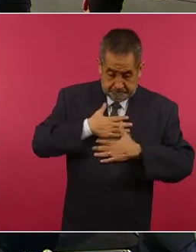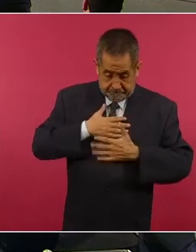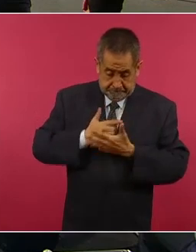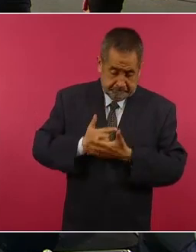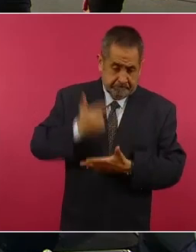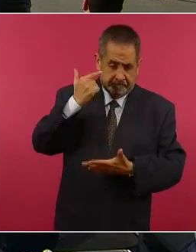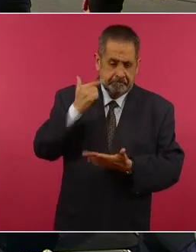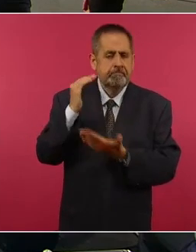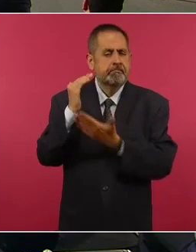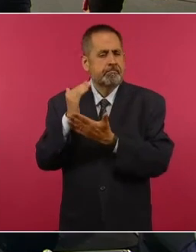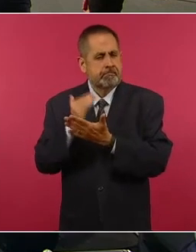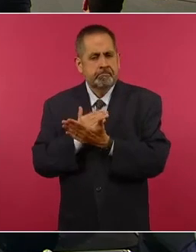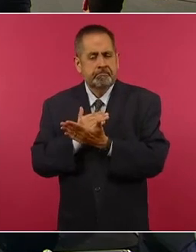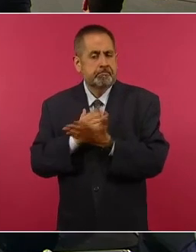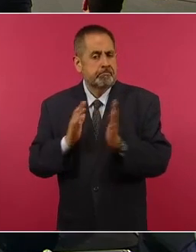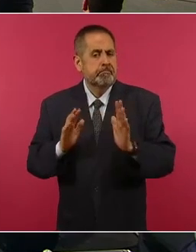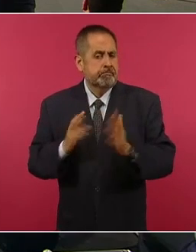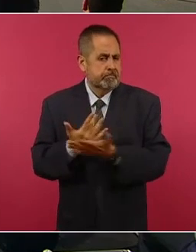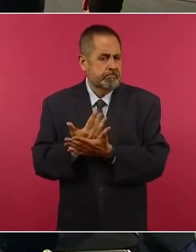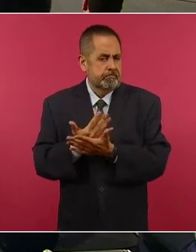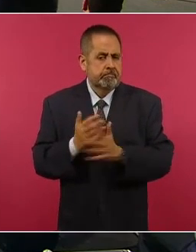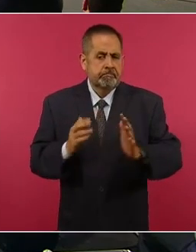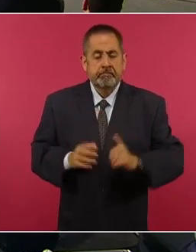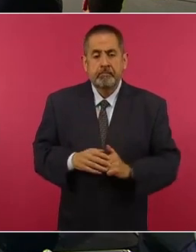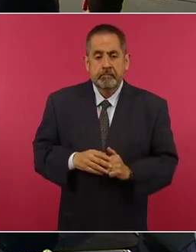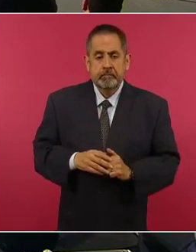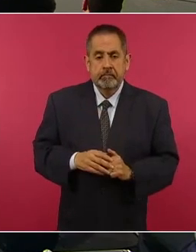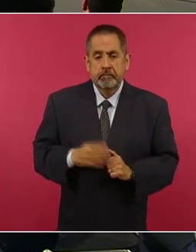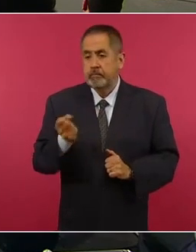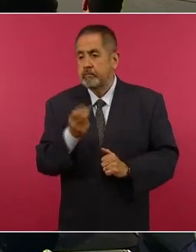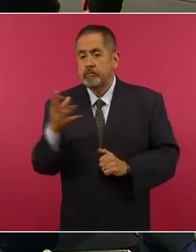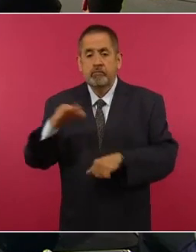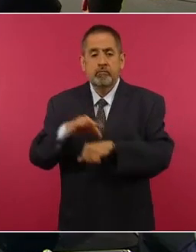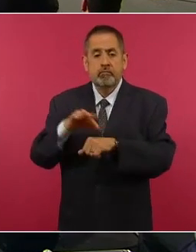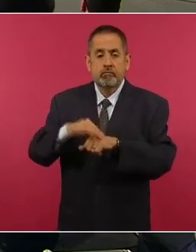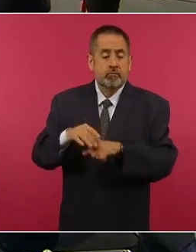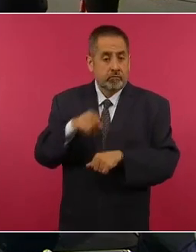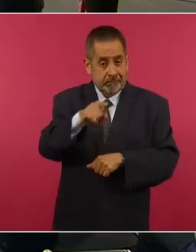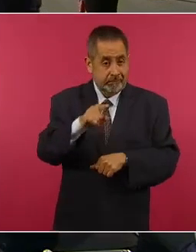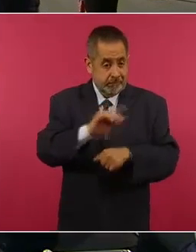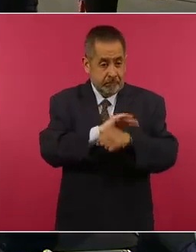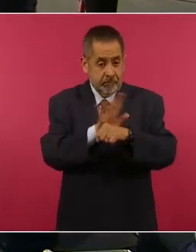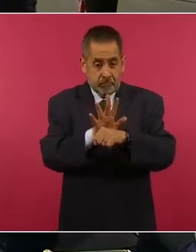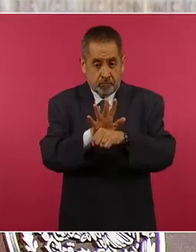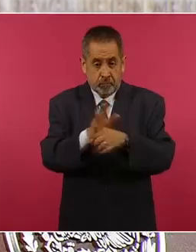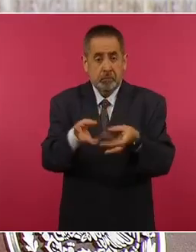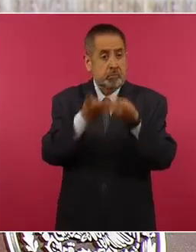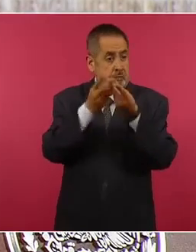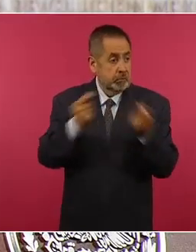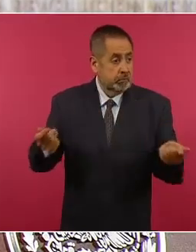Vamos a esperar, porque como dicen los médicos, no va a desaparecer